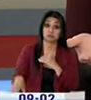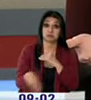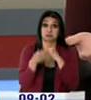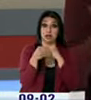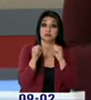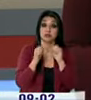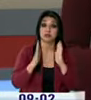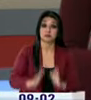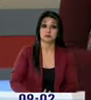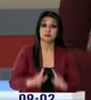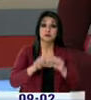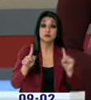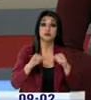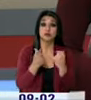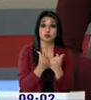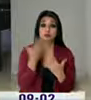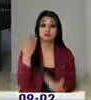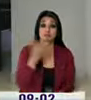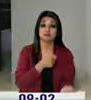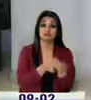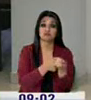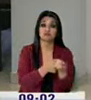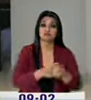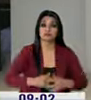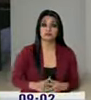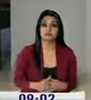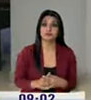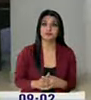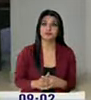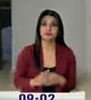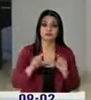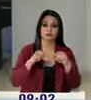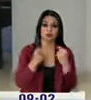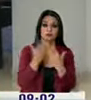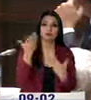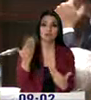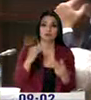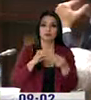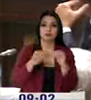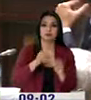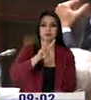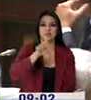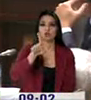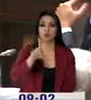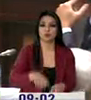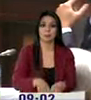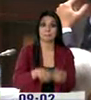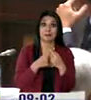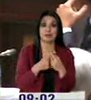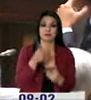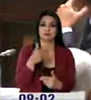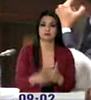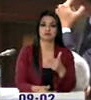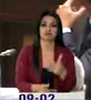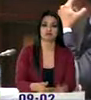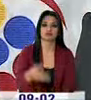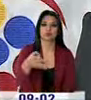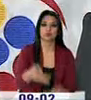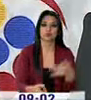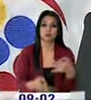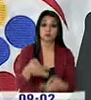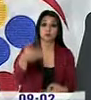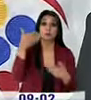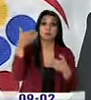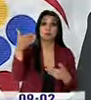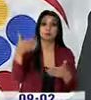otros legisladores de diferentes bancadas. El anuncio lo realiza la bancada de Creo. Impulsarán el inicio de un proceso de enjuiciamiento político en